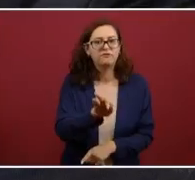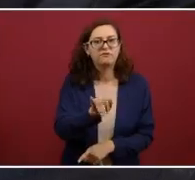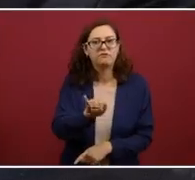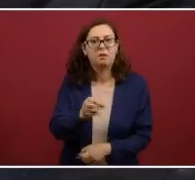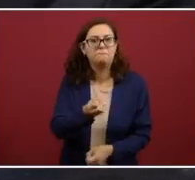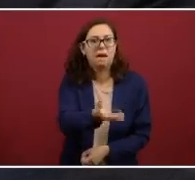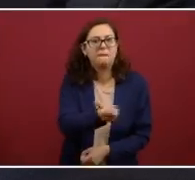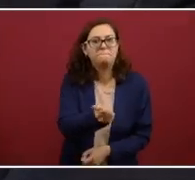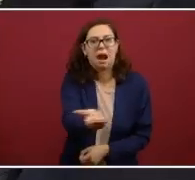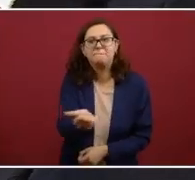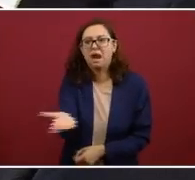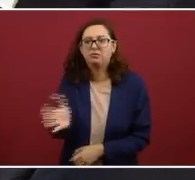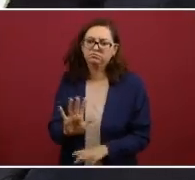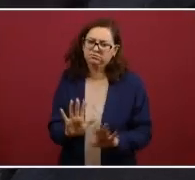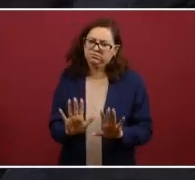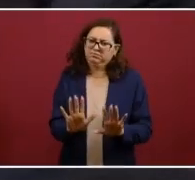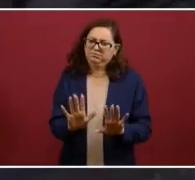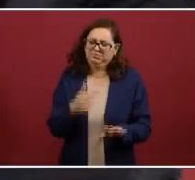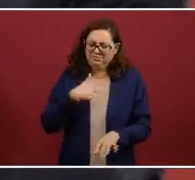Y decirles que